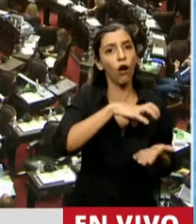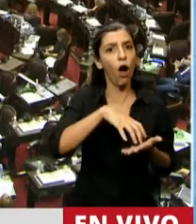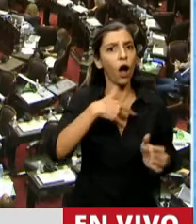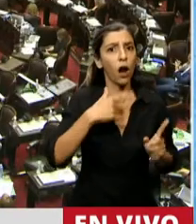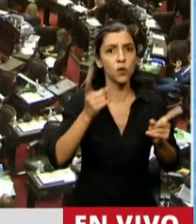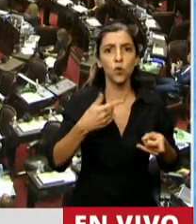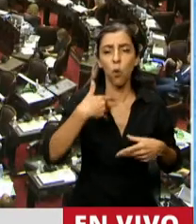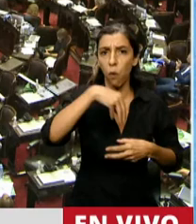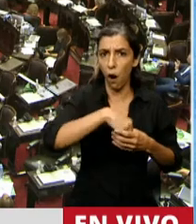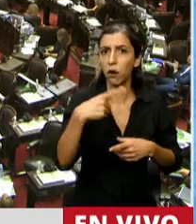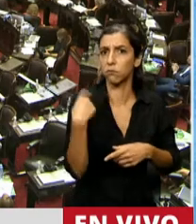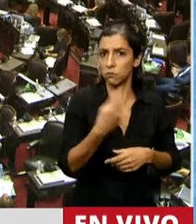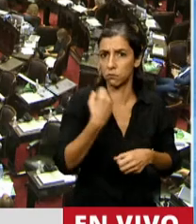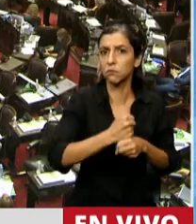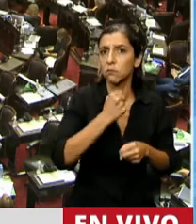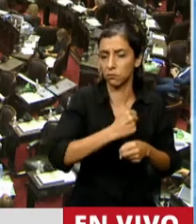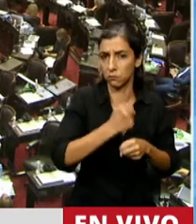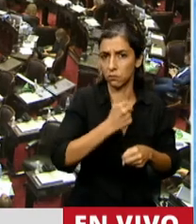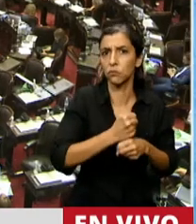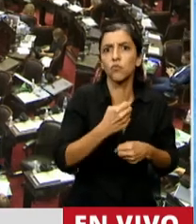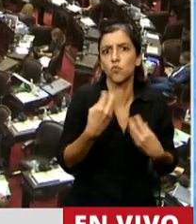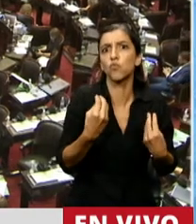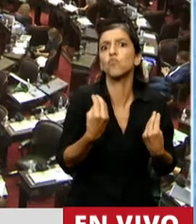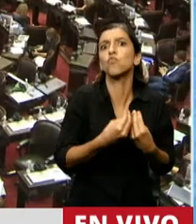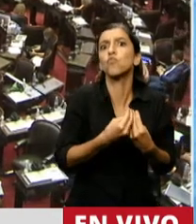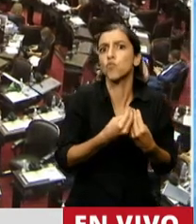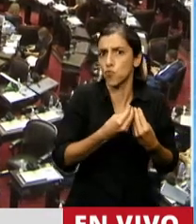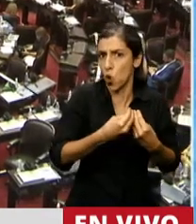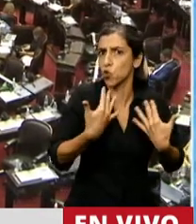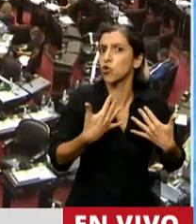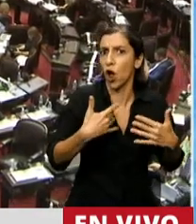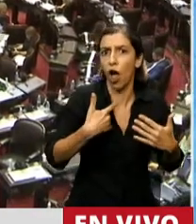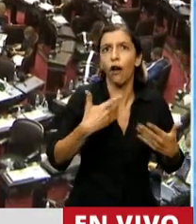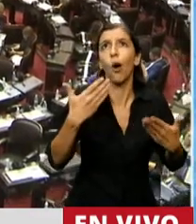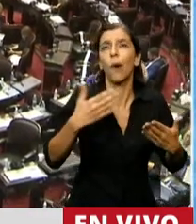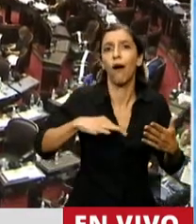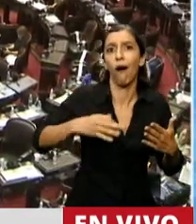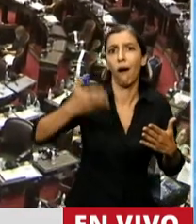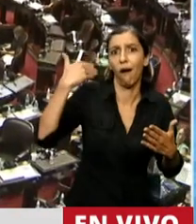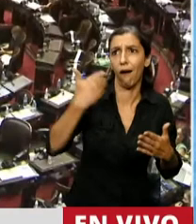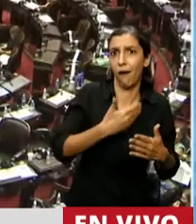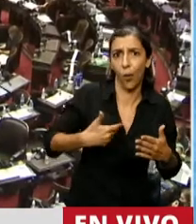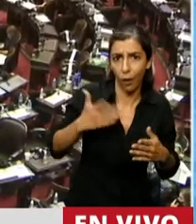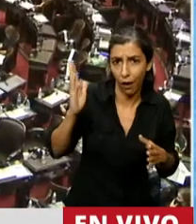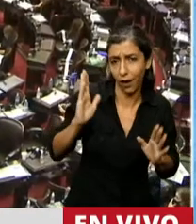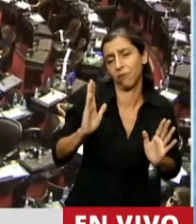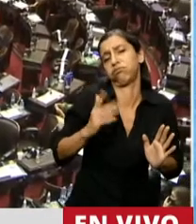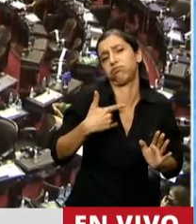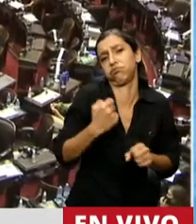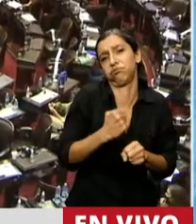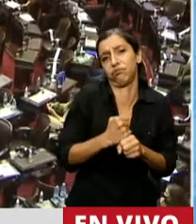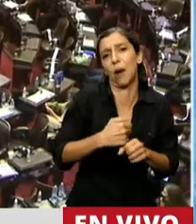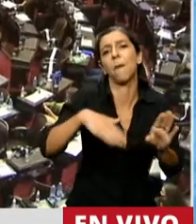de lo que funcionó cuando ellos eran gobiernos llegamos a fin de año donde hoy comenzó la